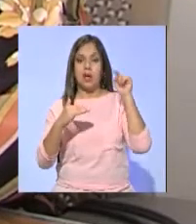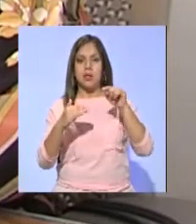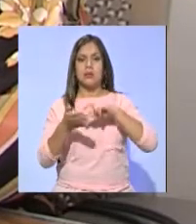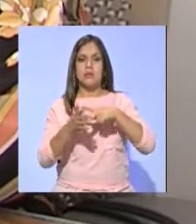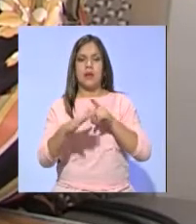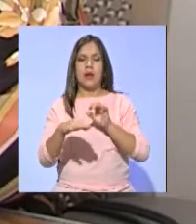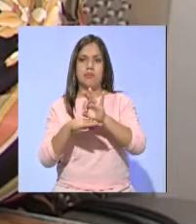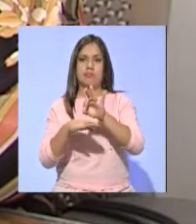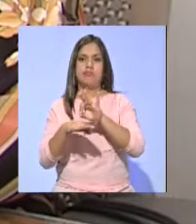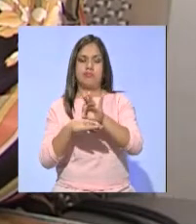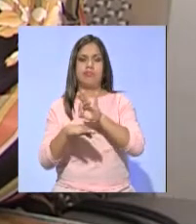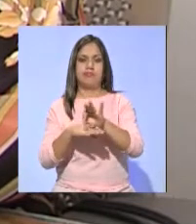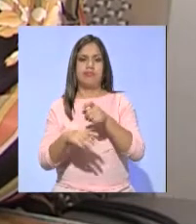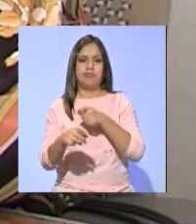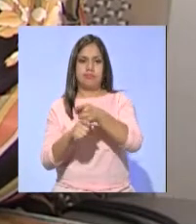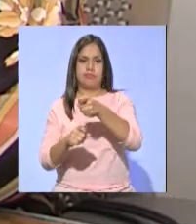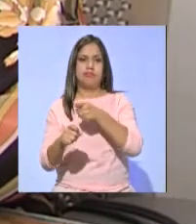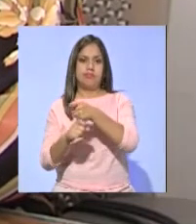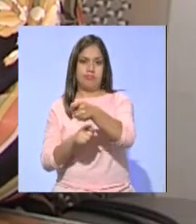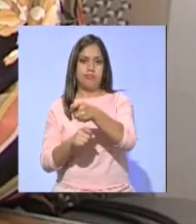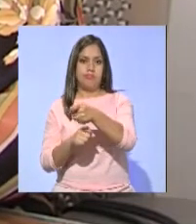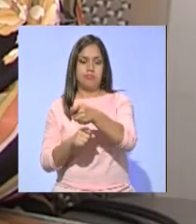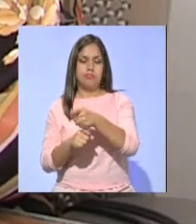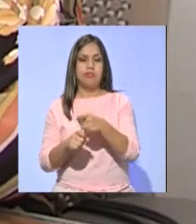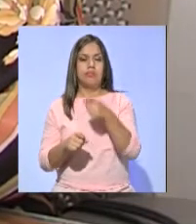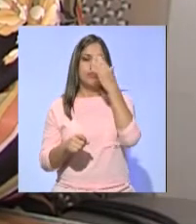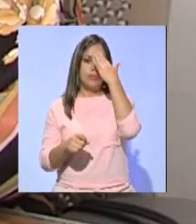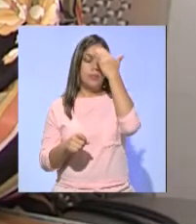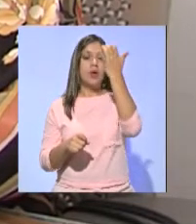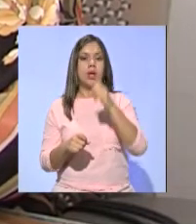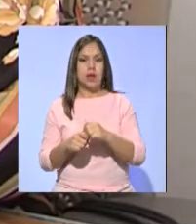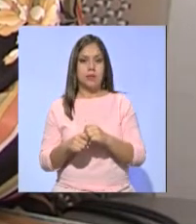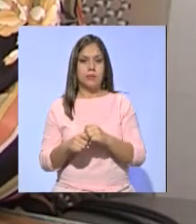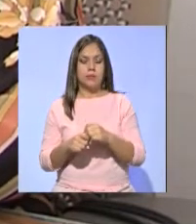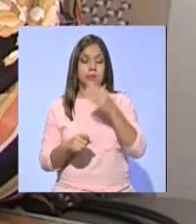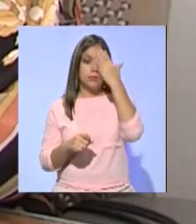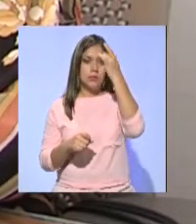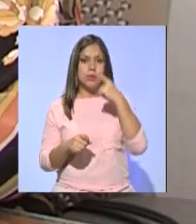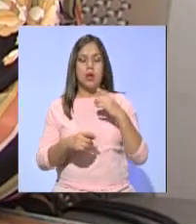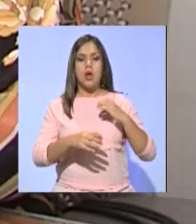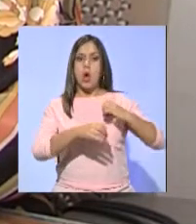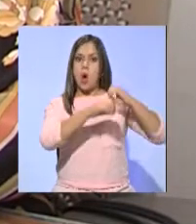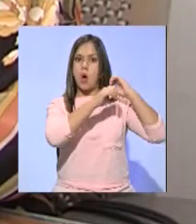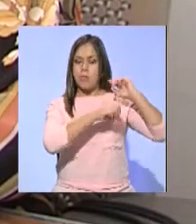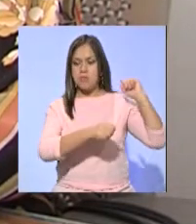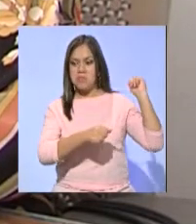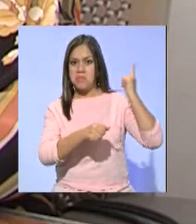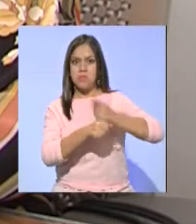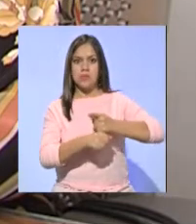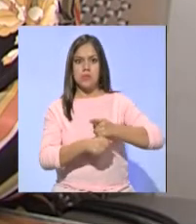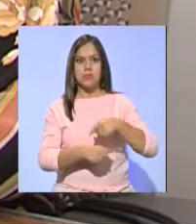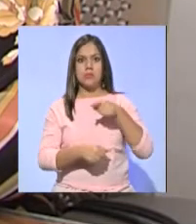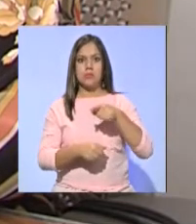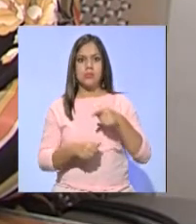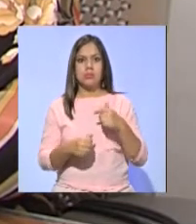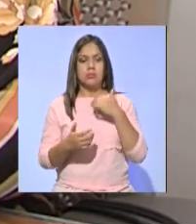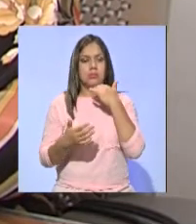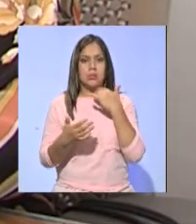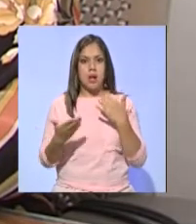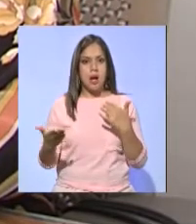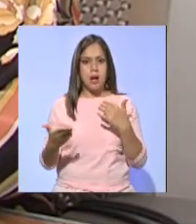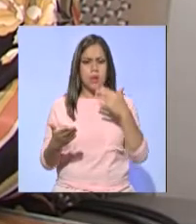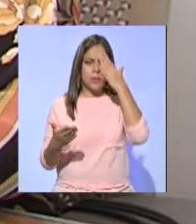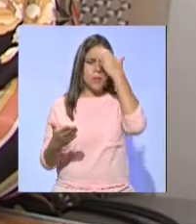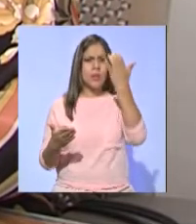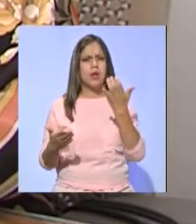acoso, ¿sí? Porque se está obligando a la persona a que actúe de una determinada manera, porque de